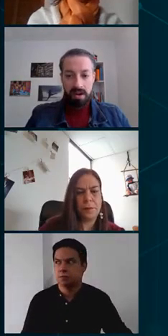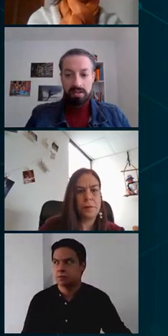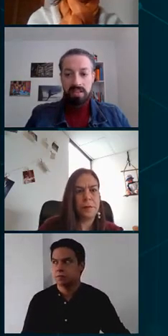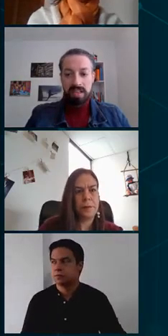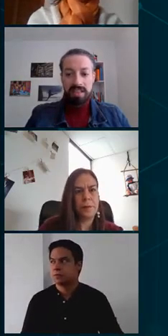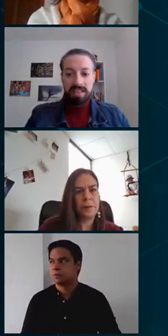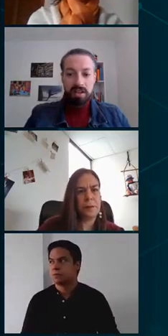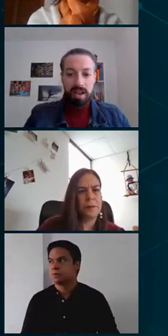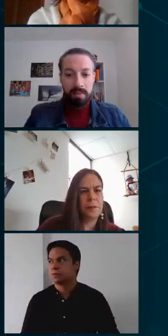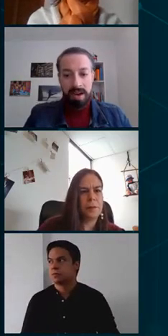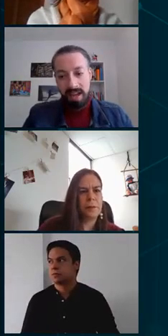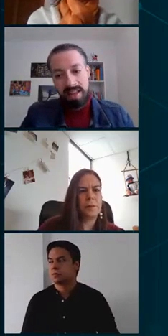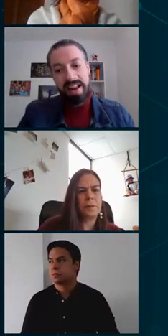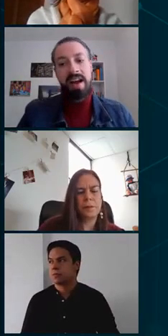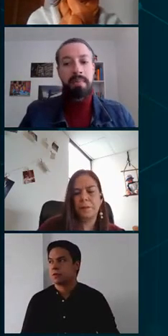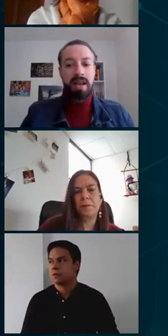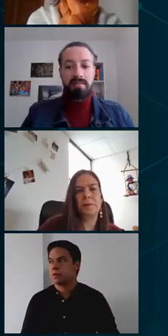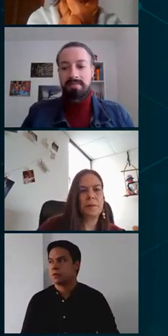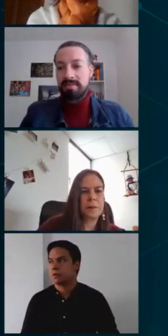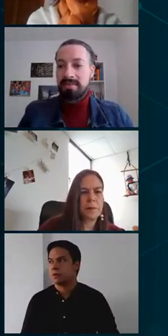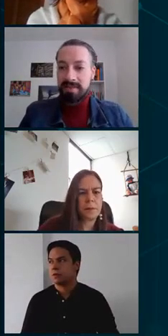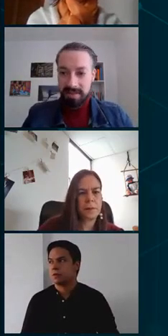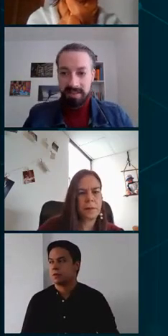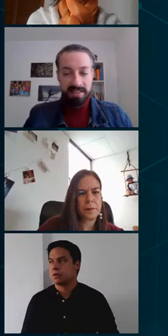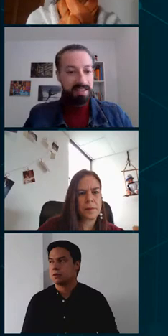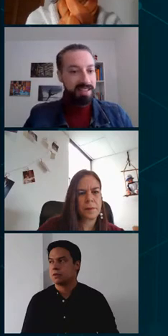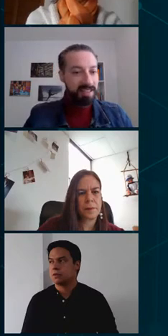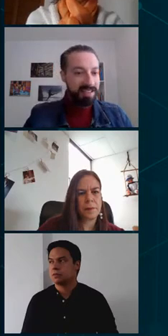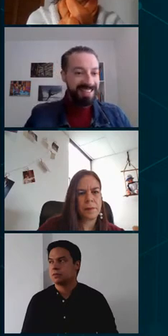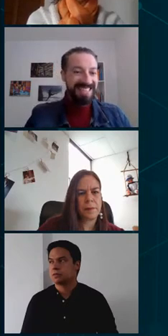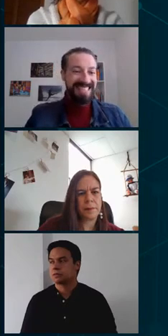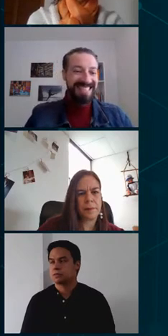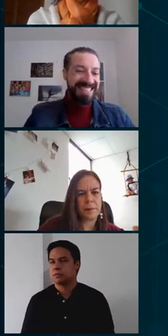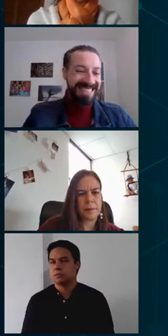Bueno, por acá nos están diciendo que María tiene hambre.